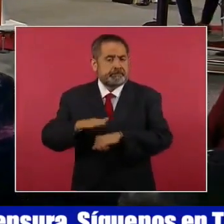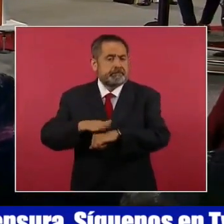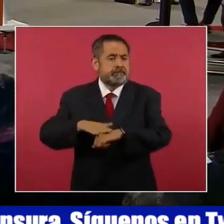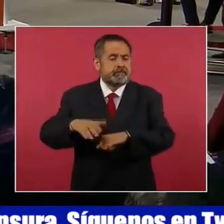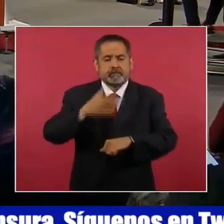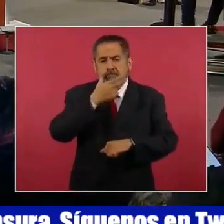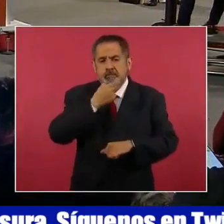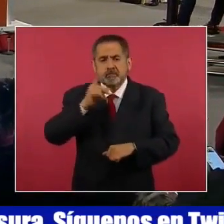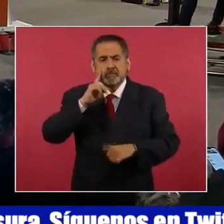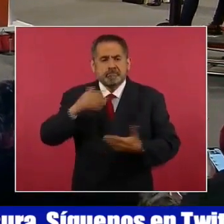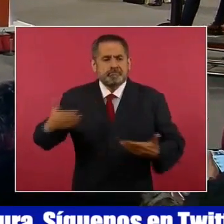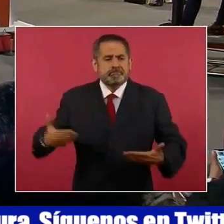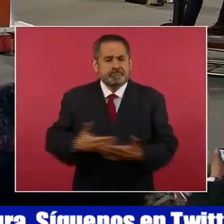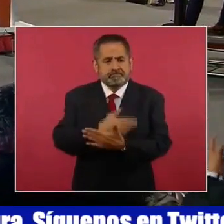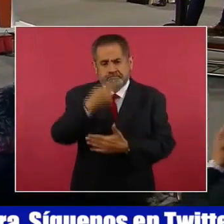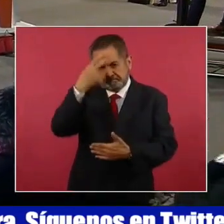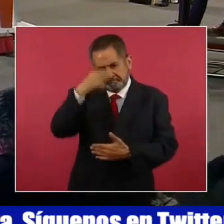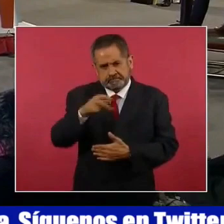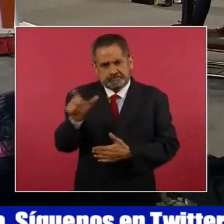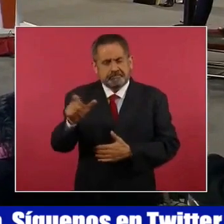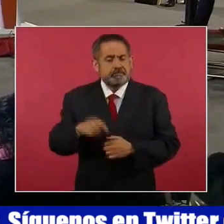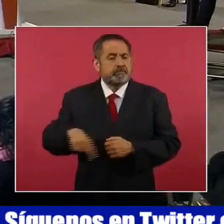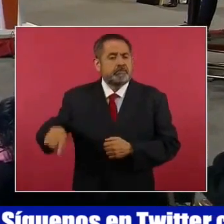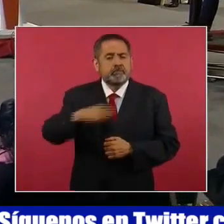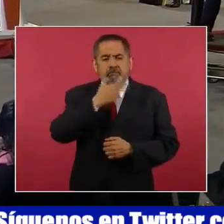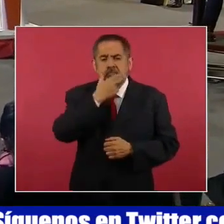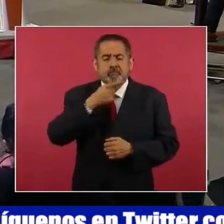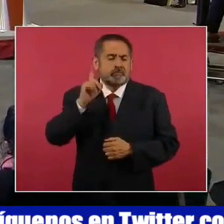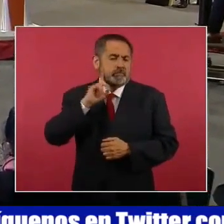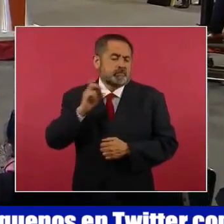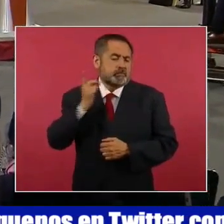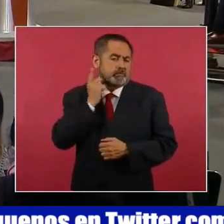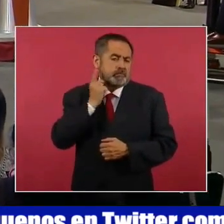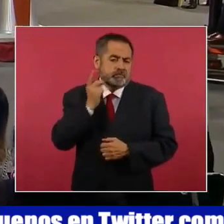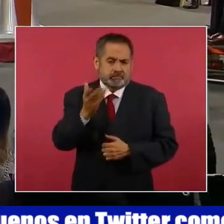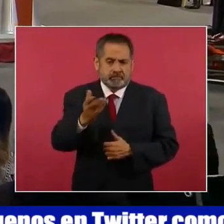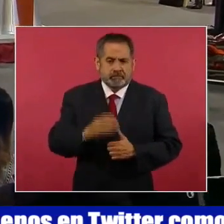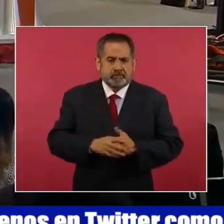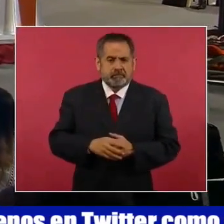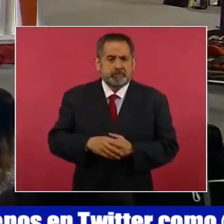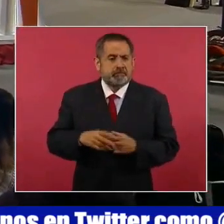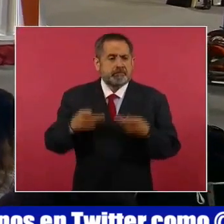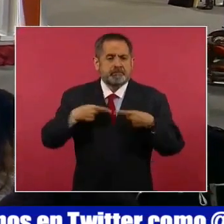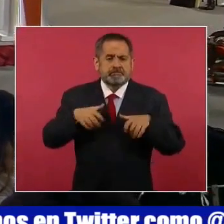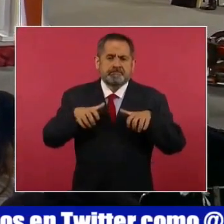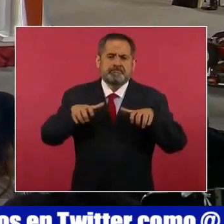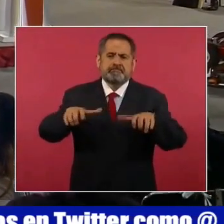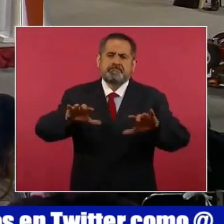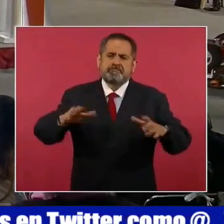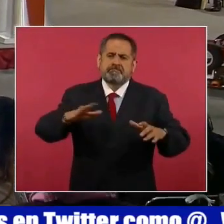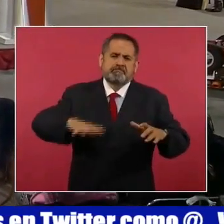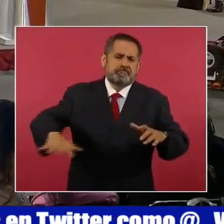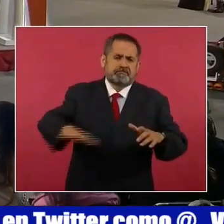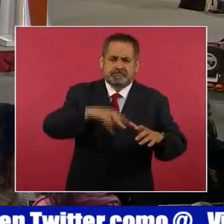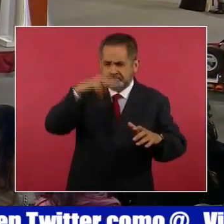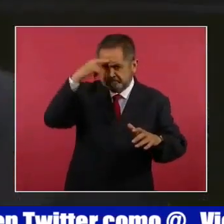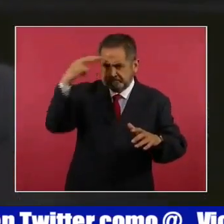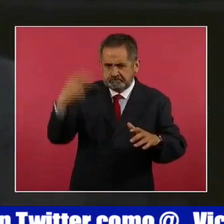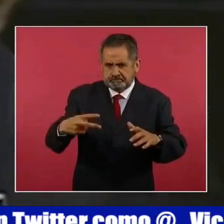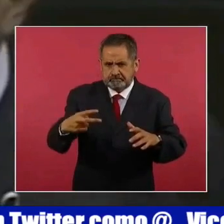era correcto o no desaforarlo. Ahí se volvieron locos porque un personaje que es el